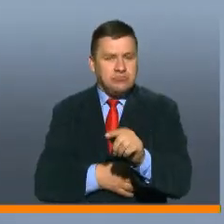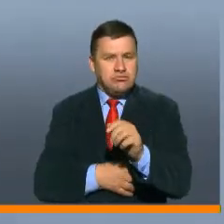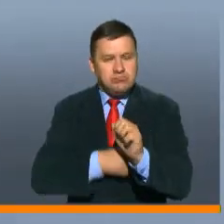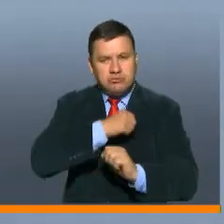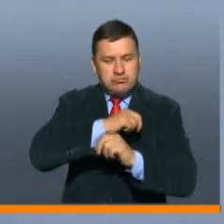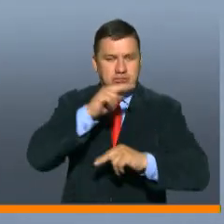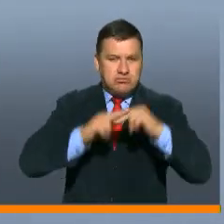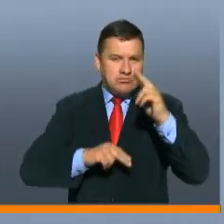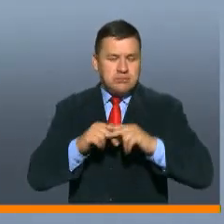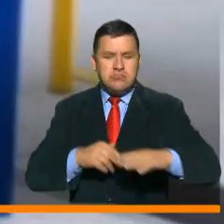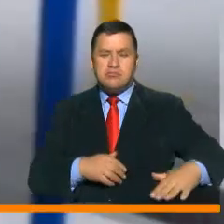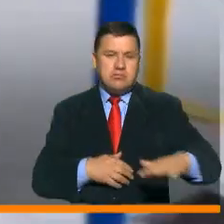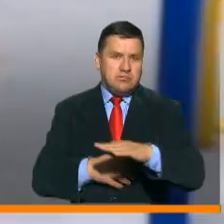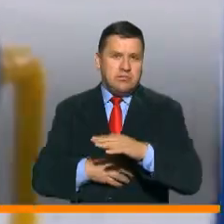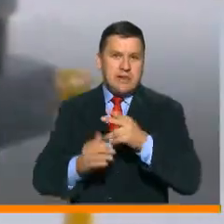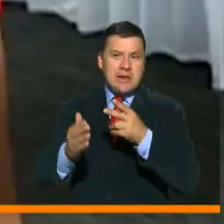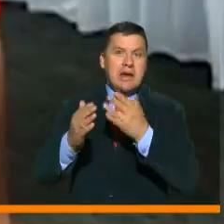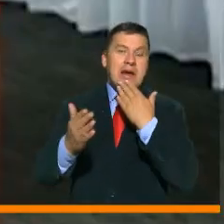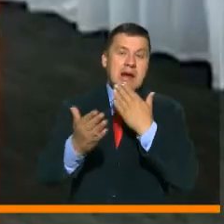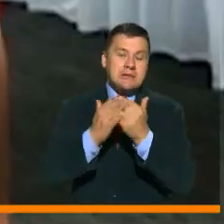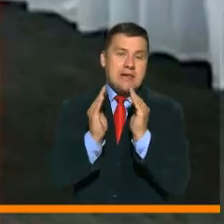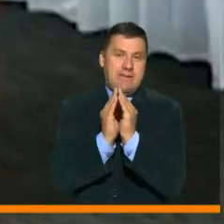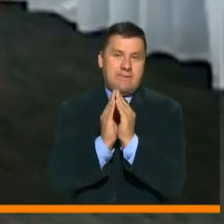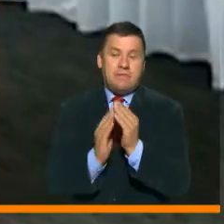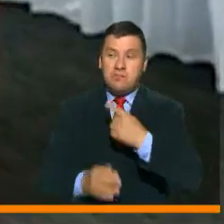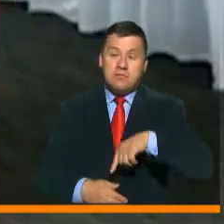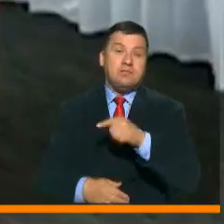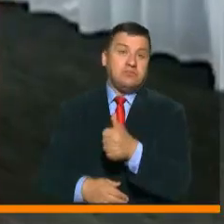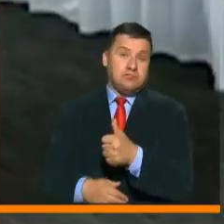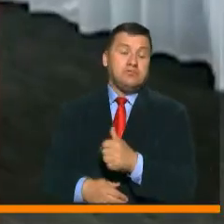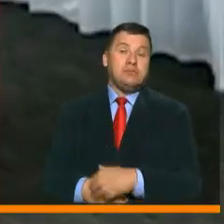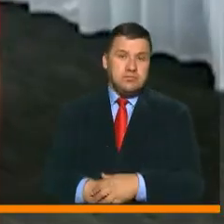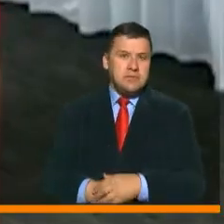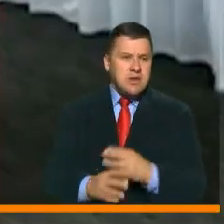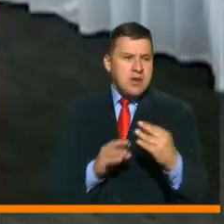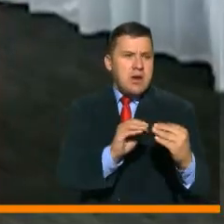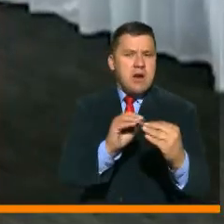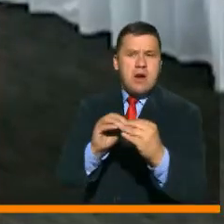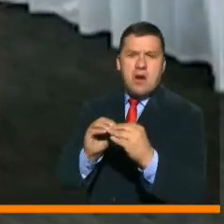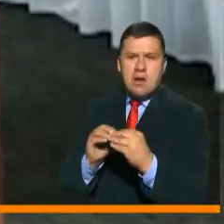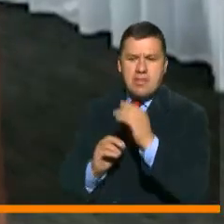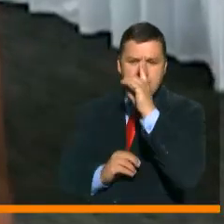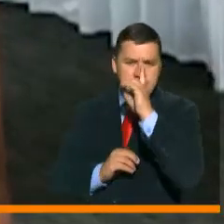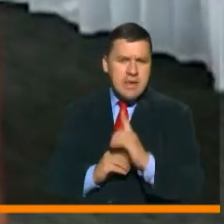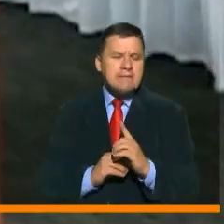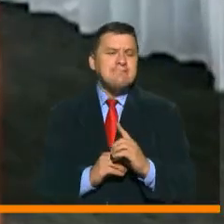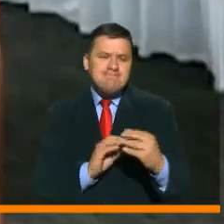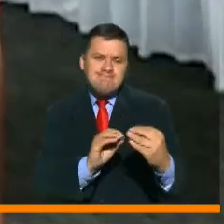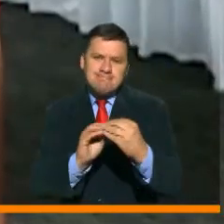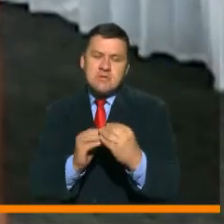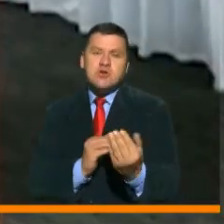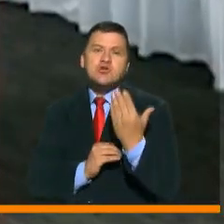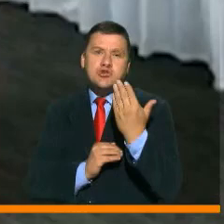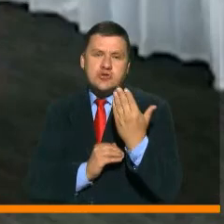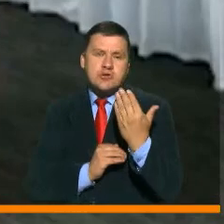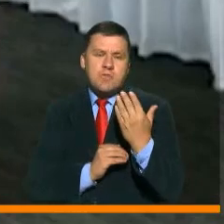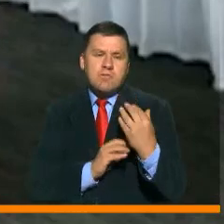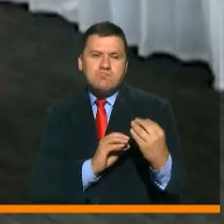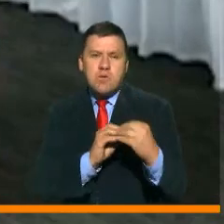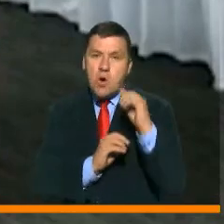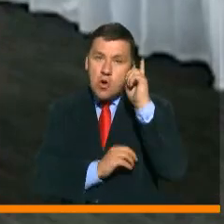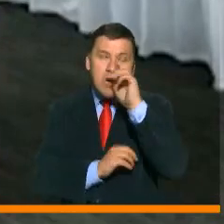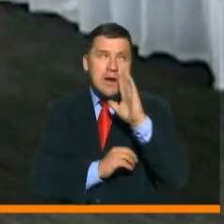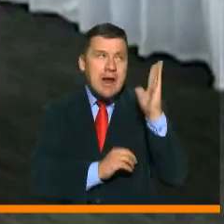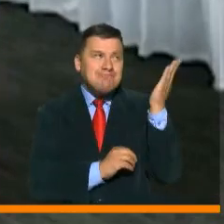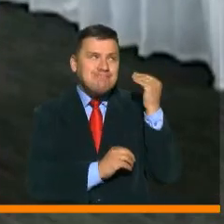infraestructura por medio del icbf ahora nosotros estos espacios de concertación de decisión nos permiten articular con el gobierno